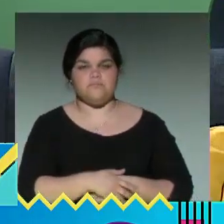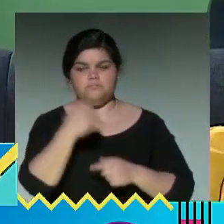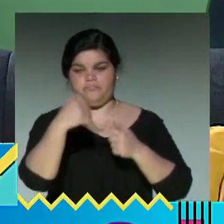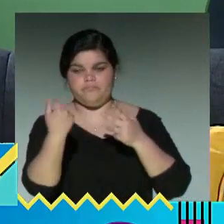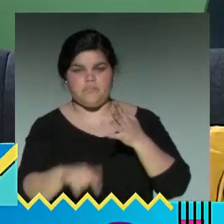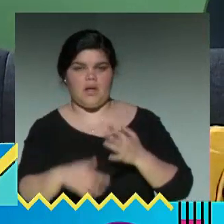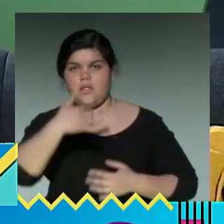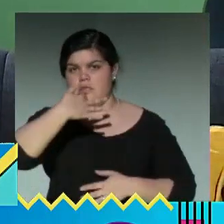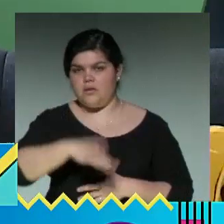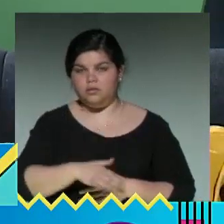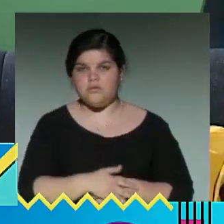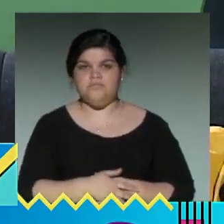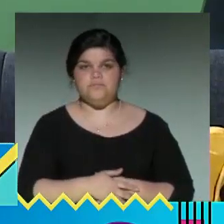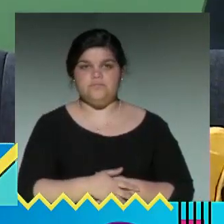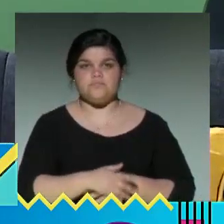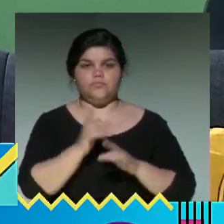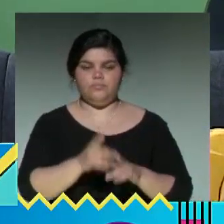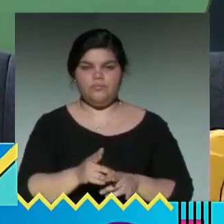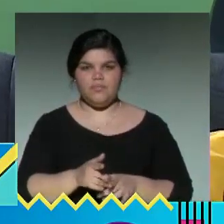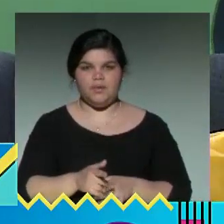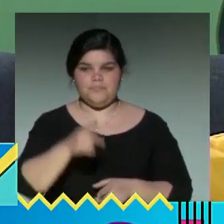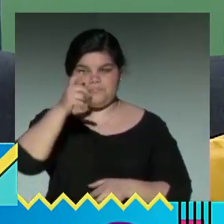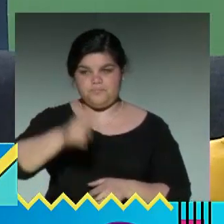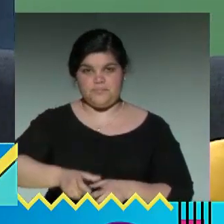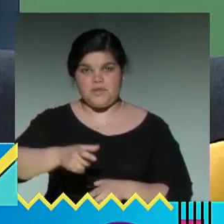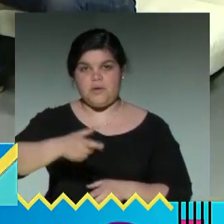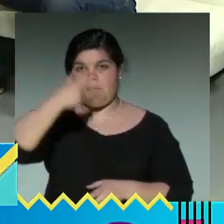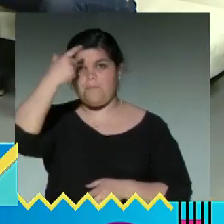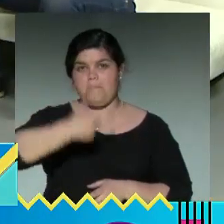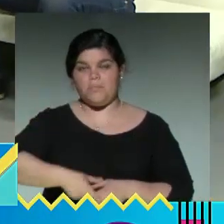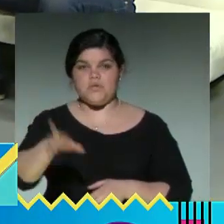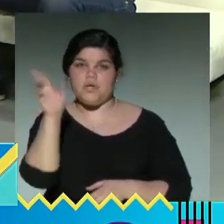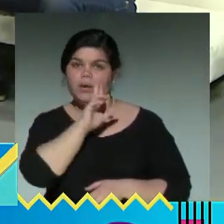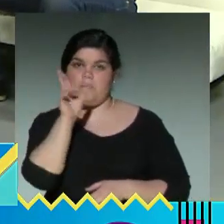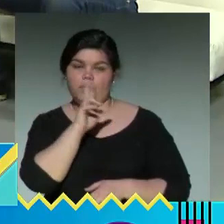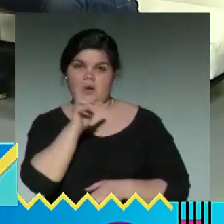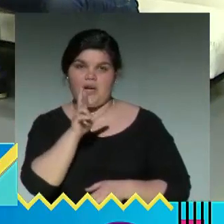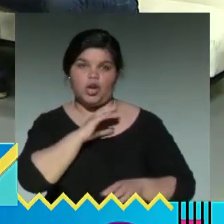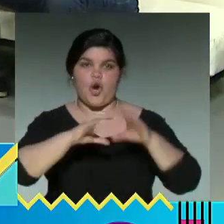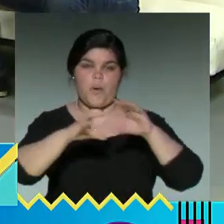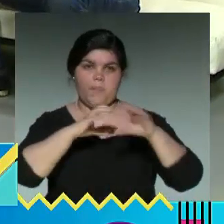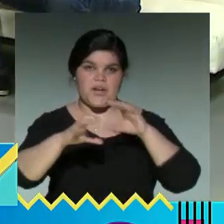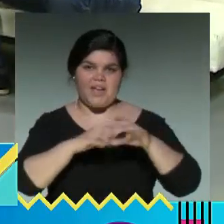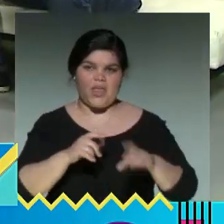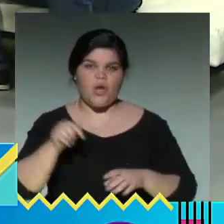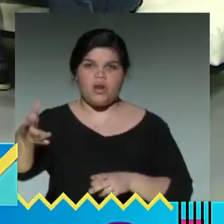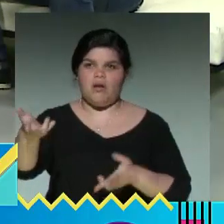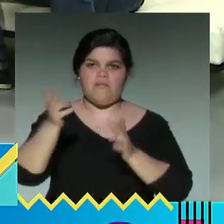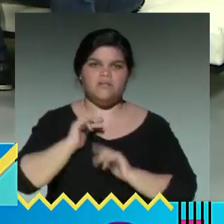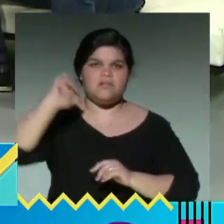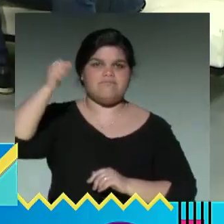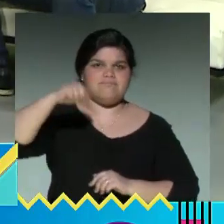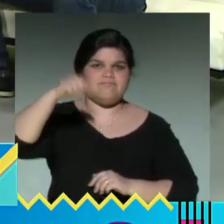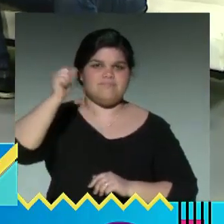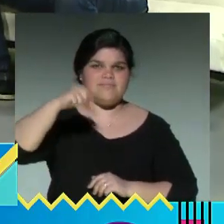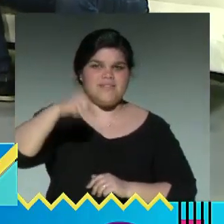la comunicadora del otro lado de cámara, lo decimos. Tal cual, nos está haciendo señas ahí desesperadamente y monitoreando todo. Bueno, hablando en términos